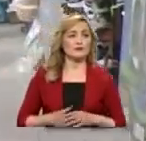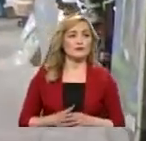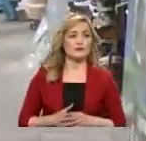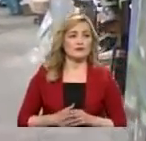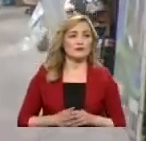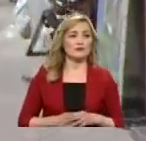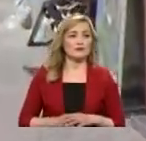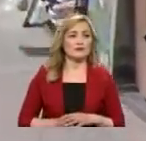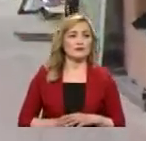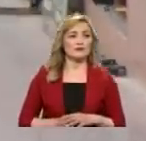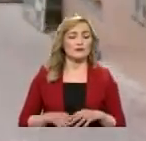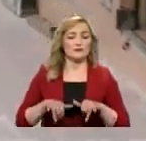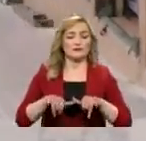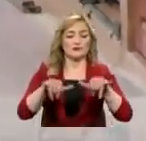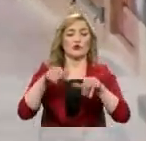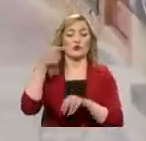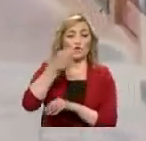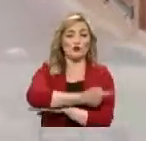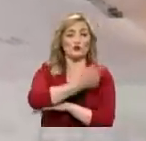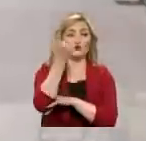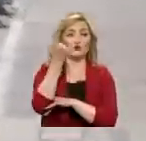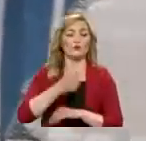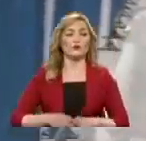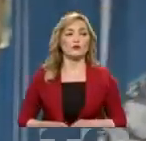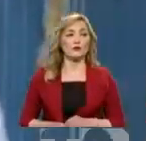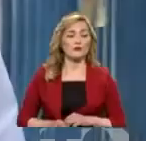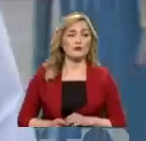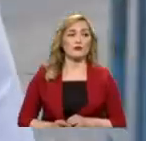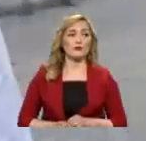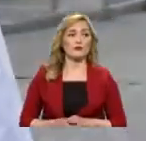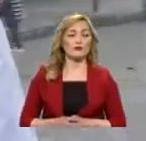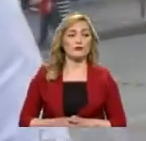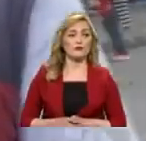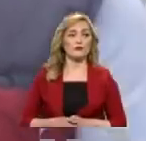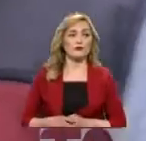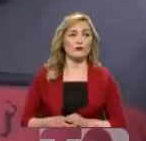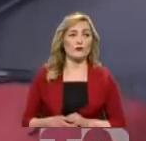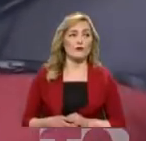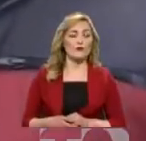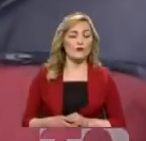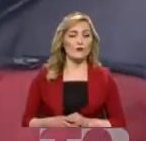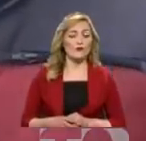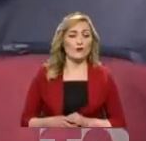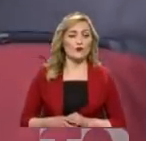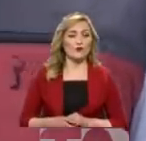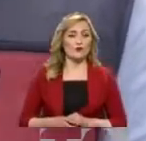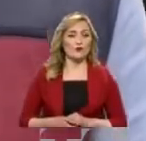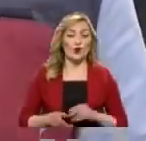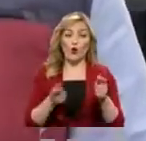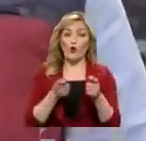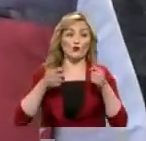Esto se mantendrá a lo largo de los próximos días y conforme se realicen los